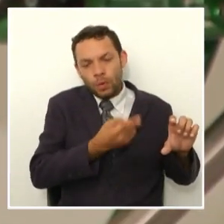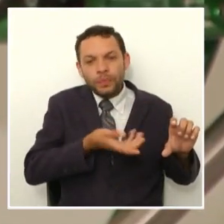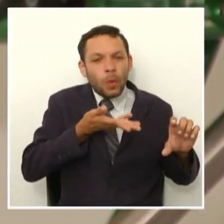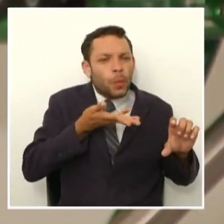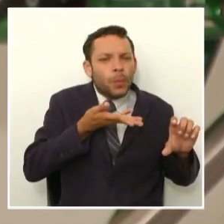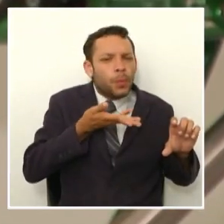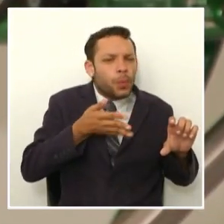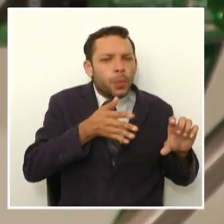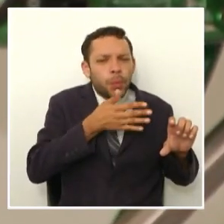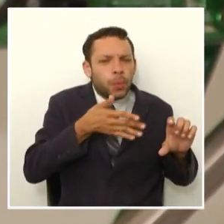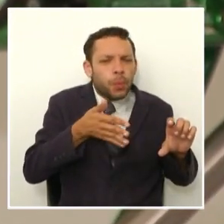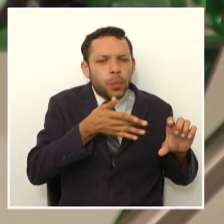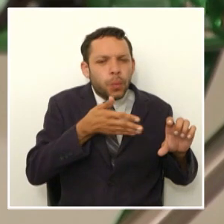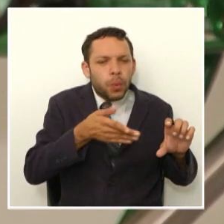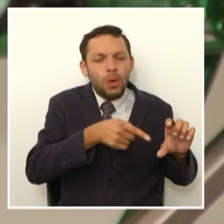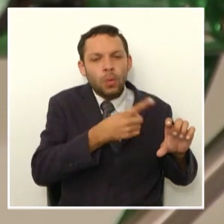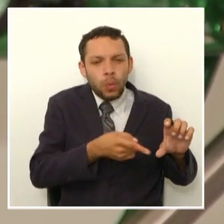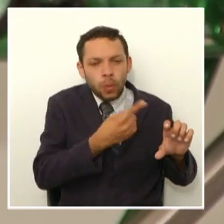la